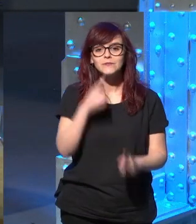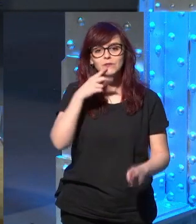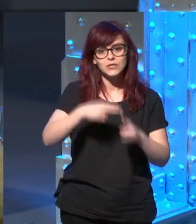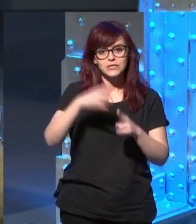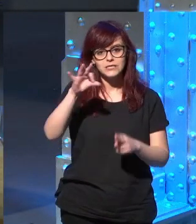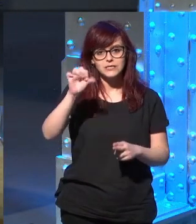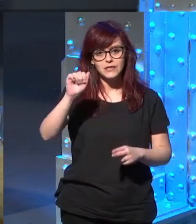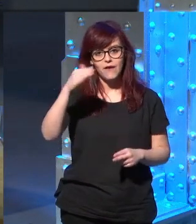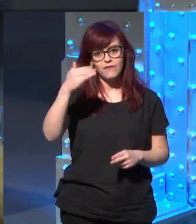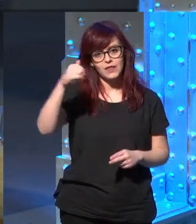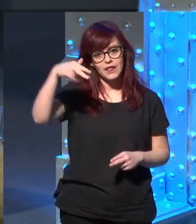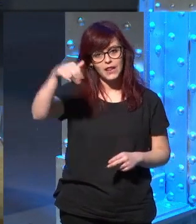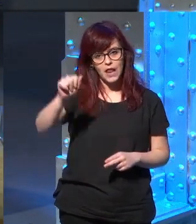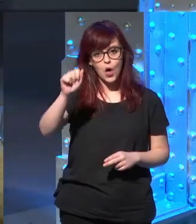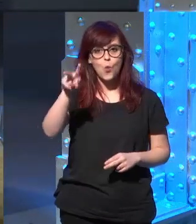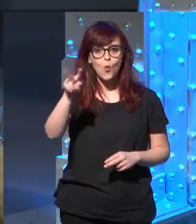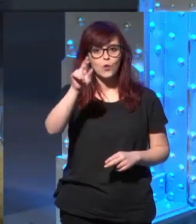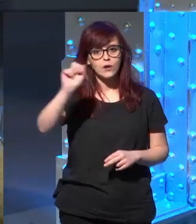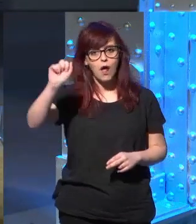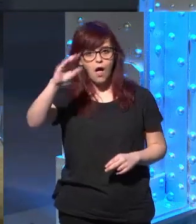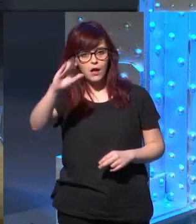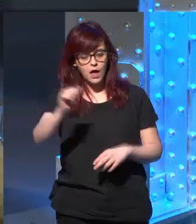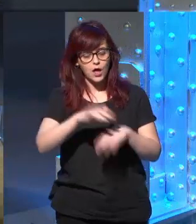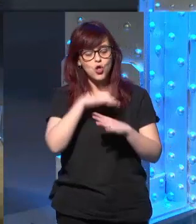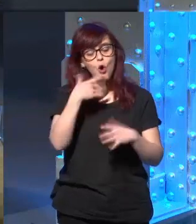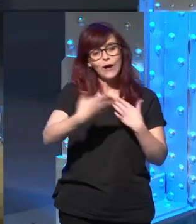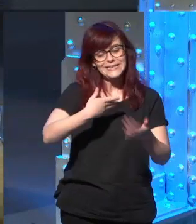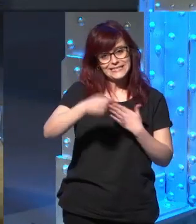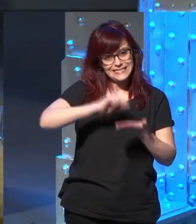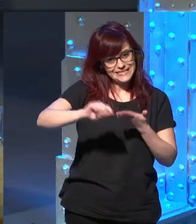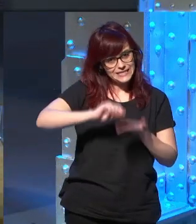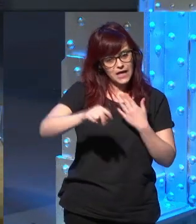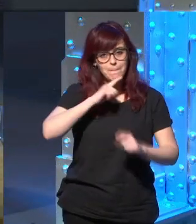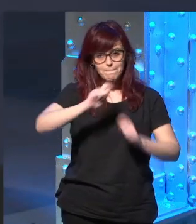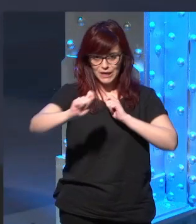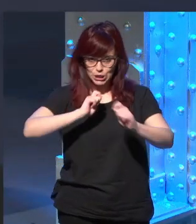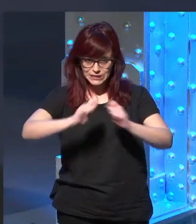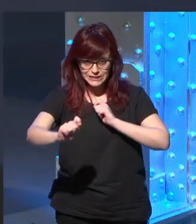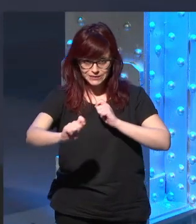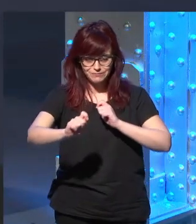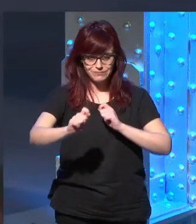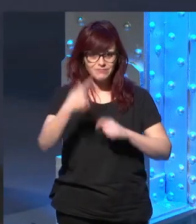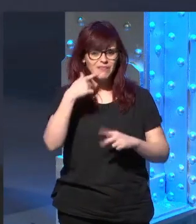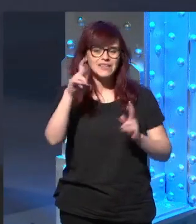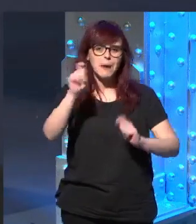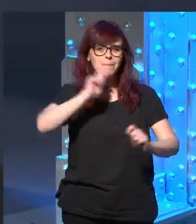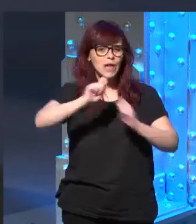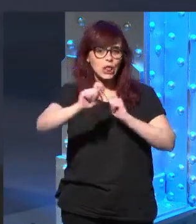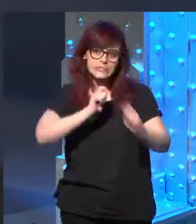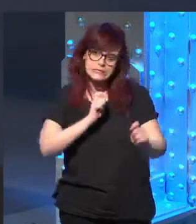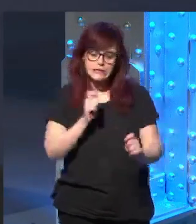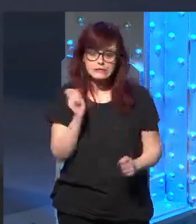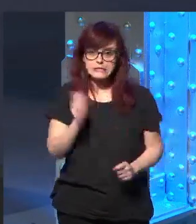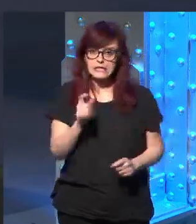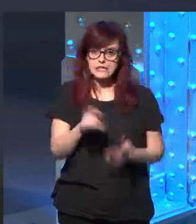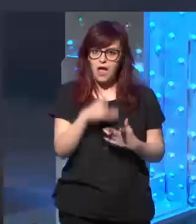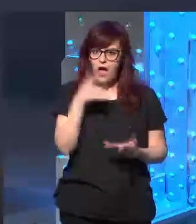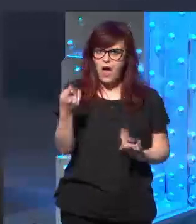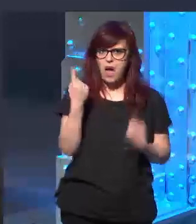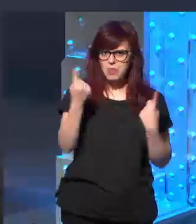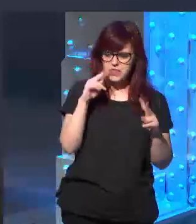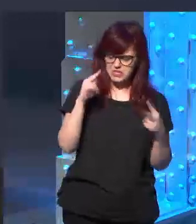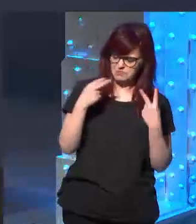llamo Sabina Urraca, como ya ha dicho Inés. Soy escritora, soy periodista. Esto, lo de periodista, dudo un poco siempre cuando lo digo porque yo